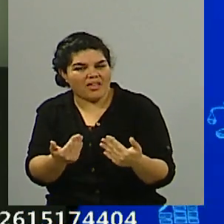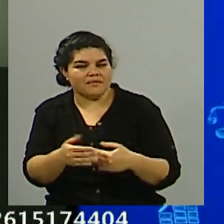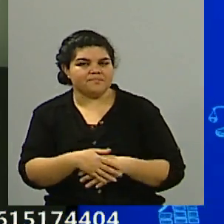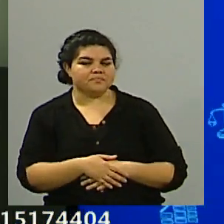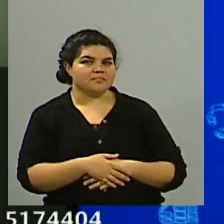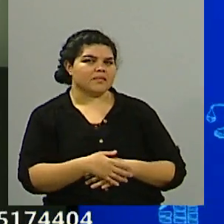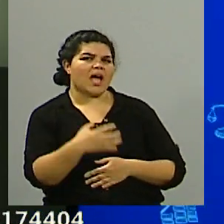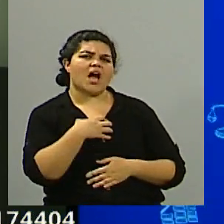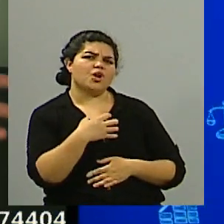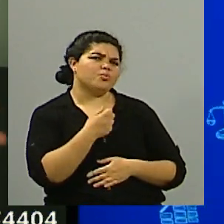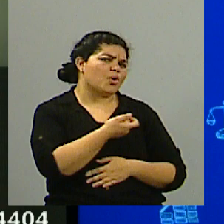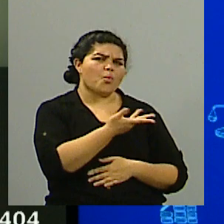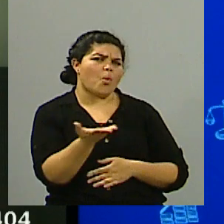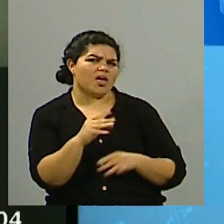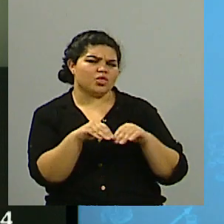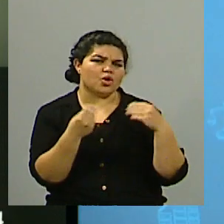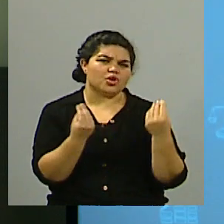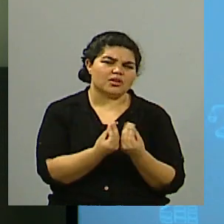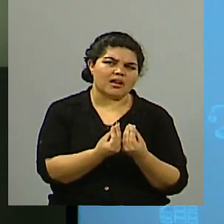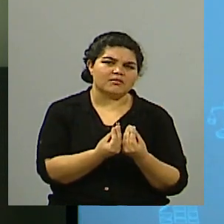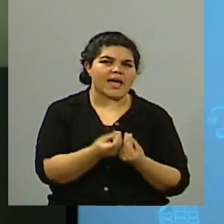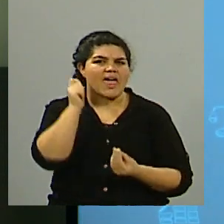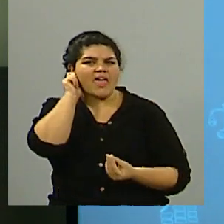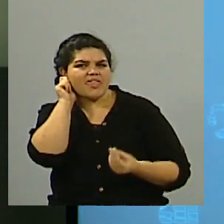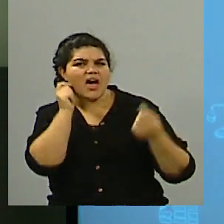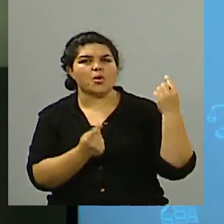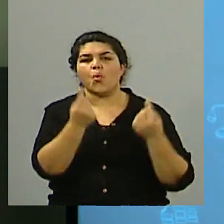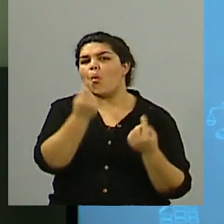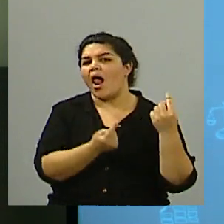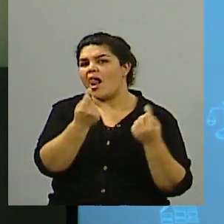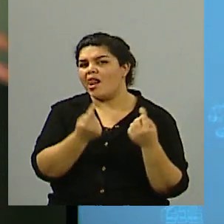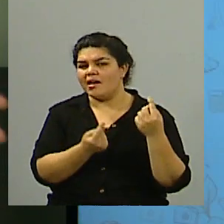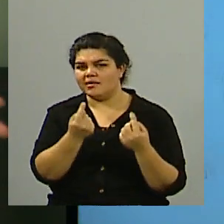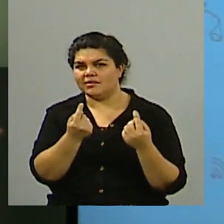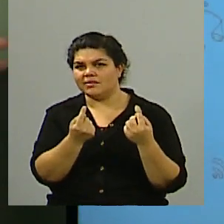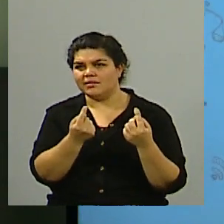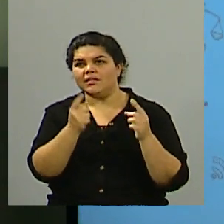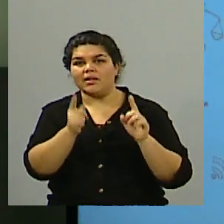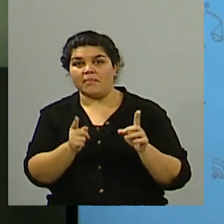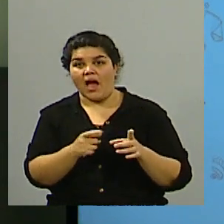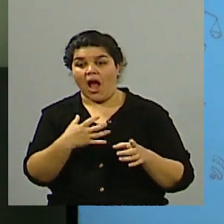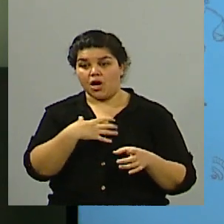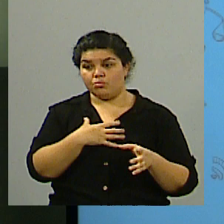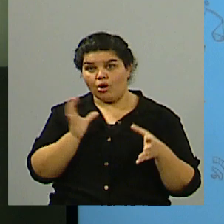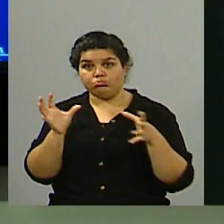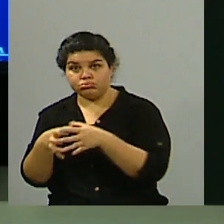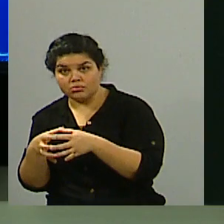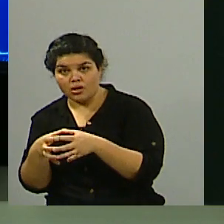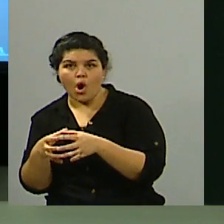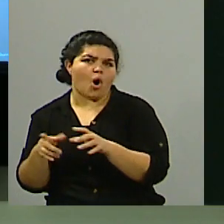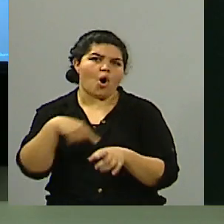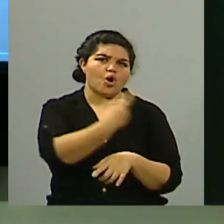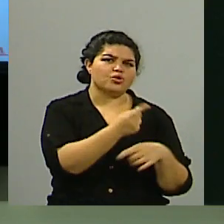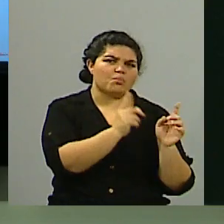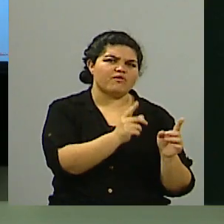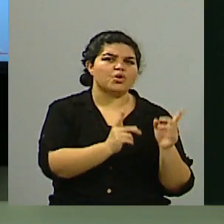alumnos primero? Y imagino que son de diferentes edades. Sí. ¿Todos los alumnos van con ustedes o hay otros instructores? No,